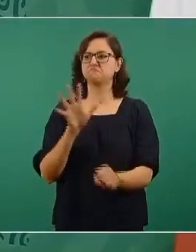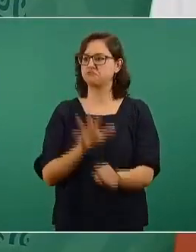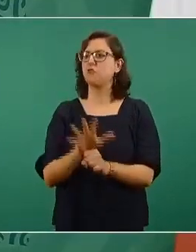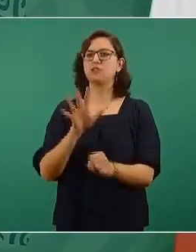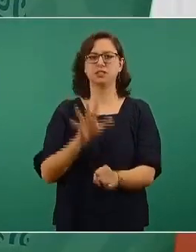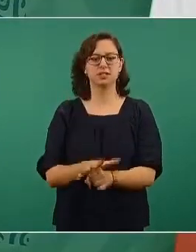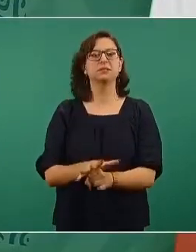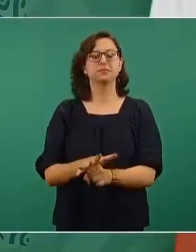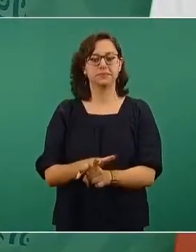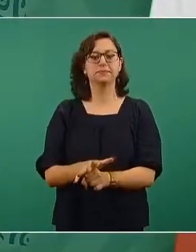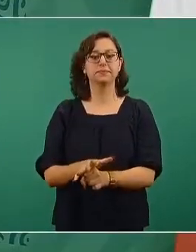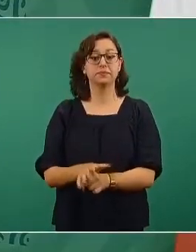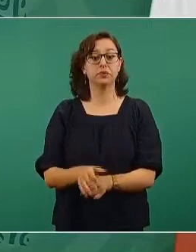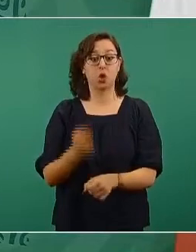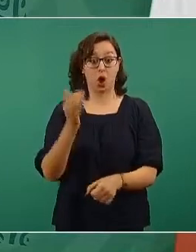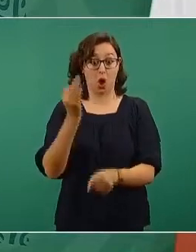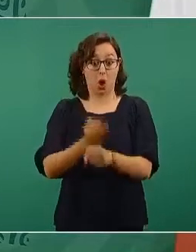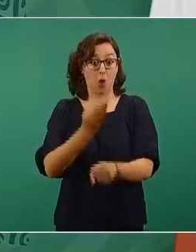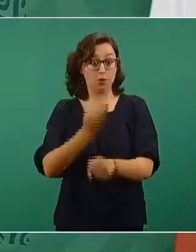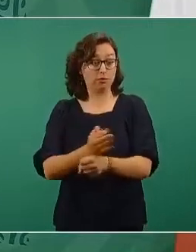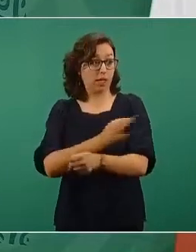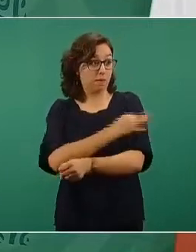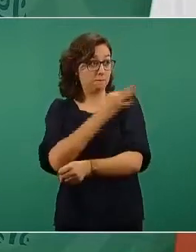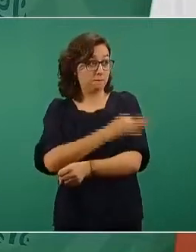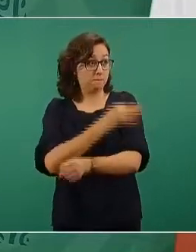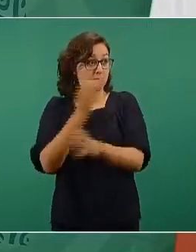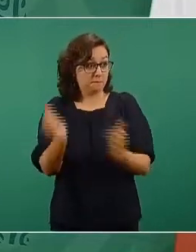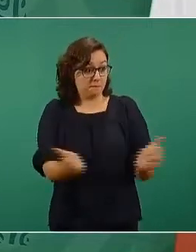este embarque que está llegando,